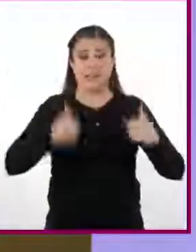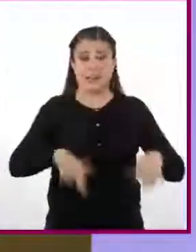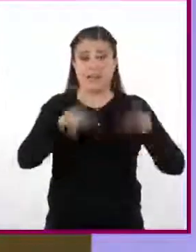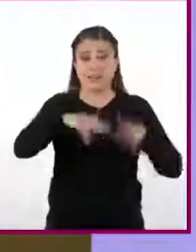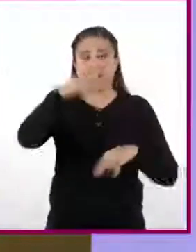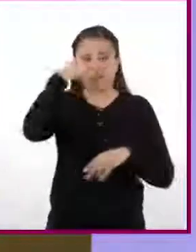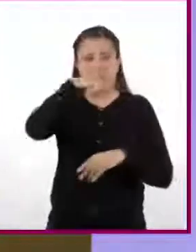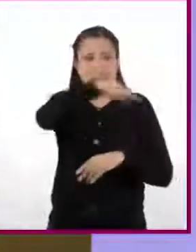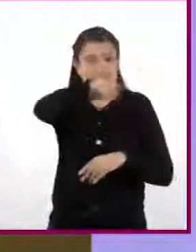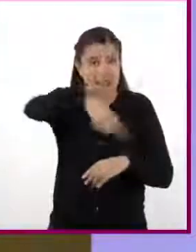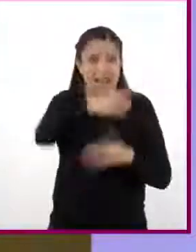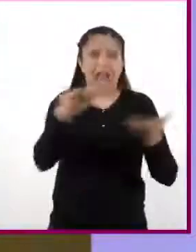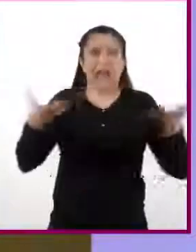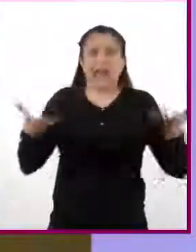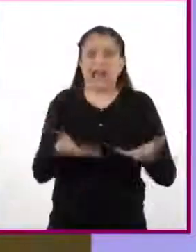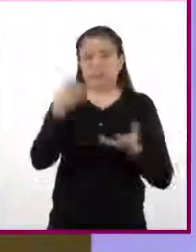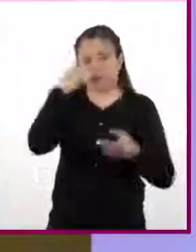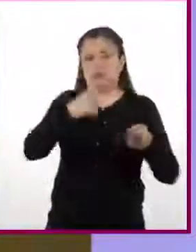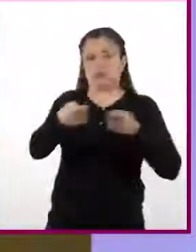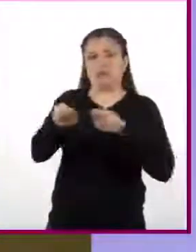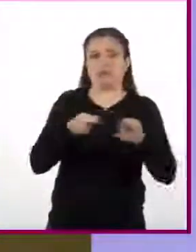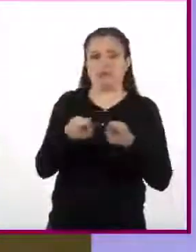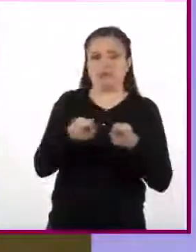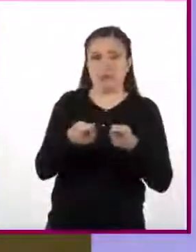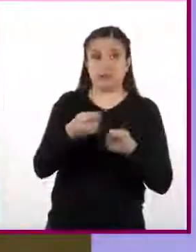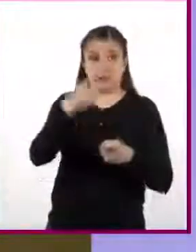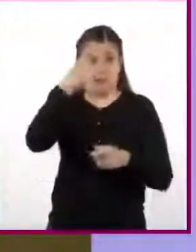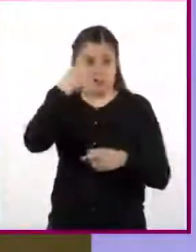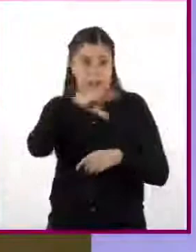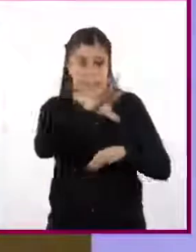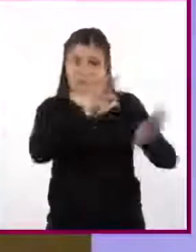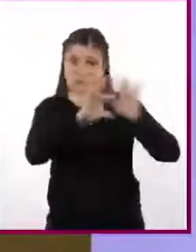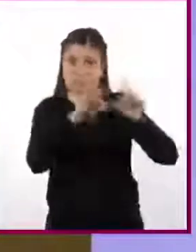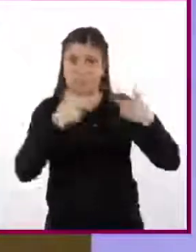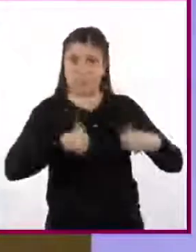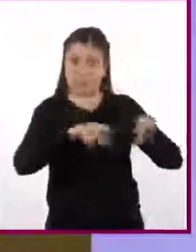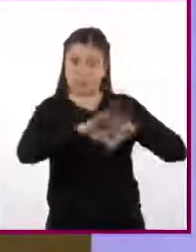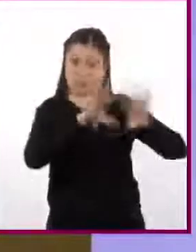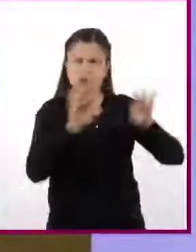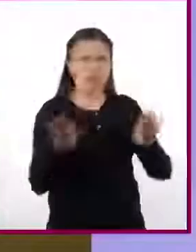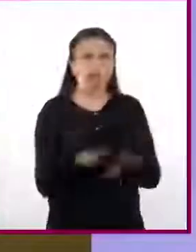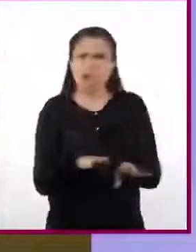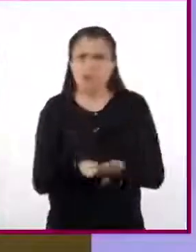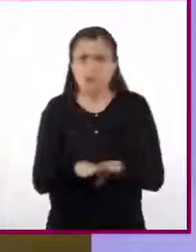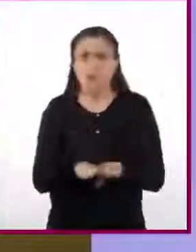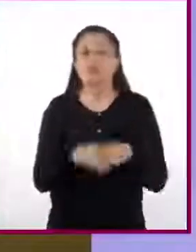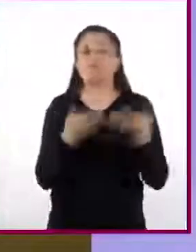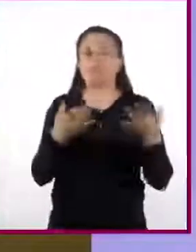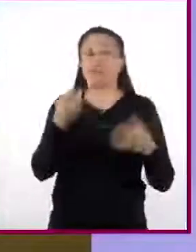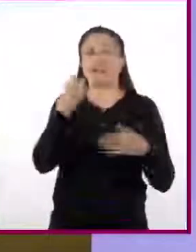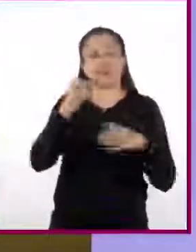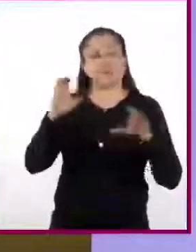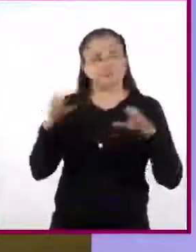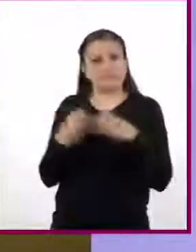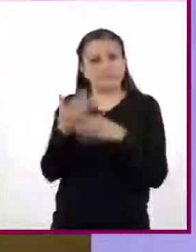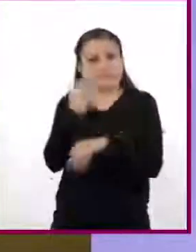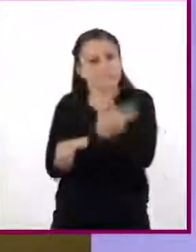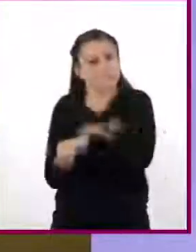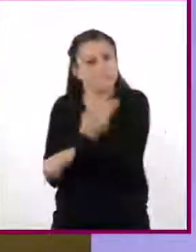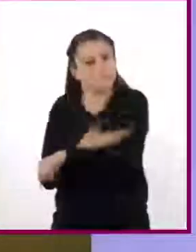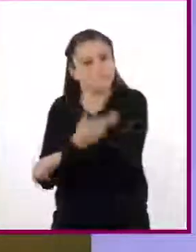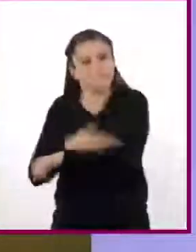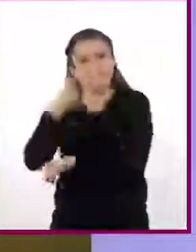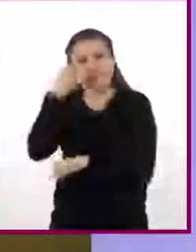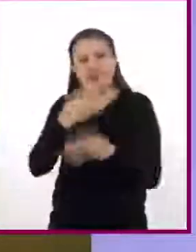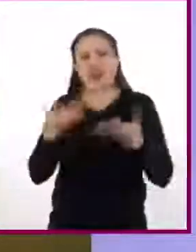harán en su nombre. Para seleccionar a nuestros representantes, existe un conjunto de mecanismos que componen el